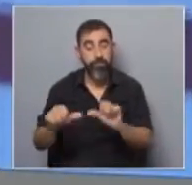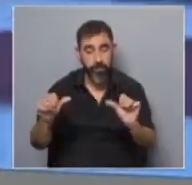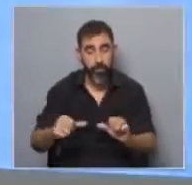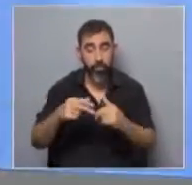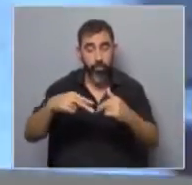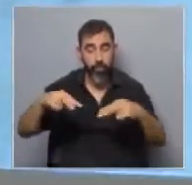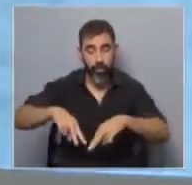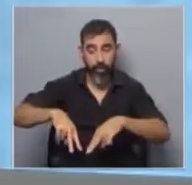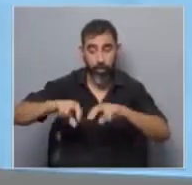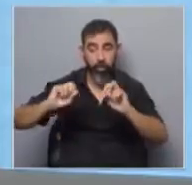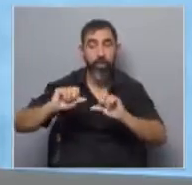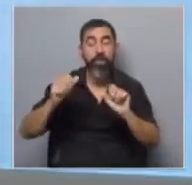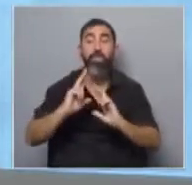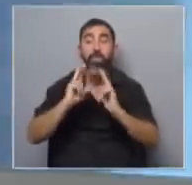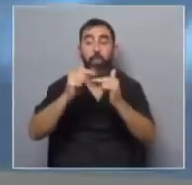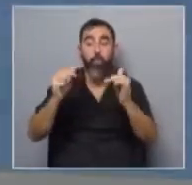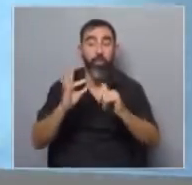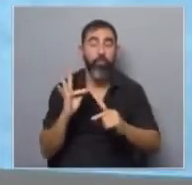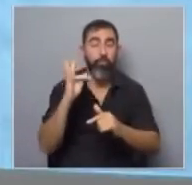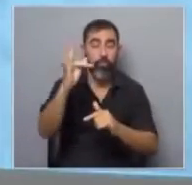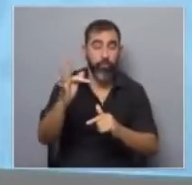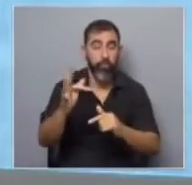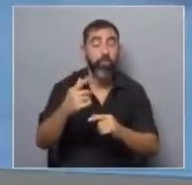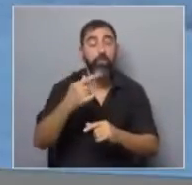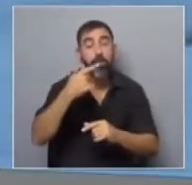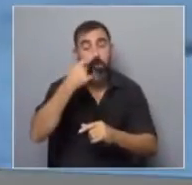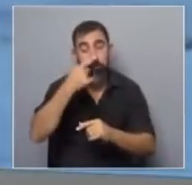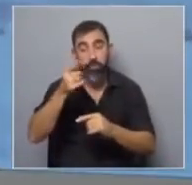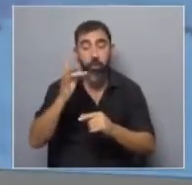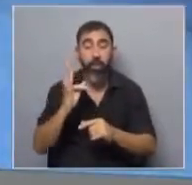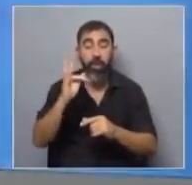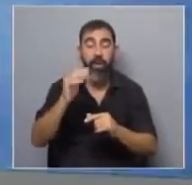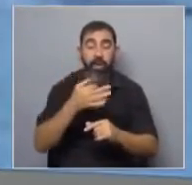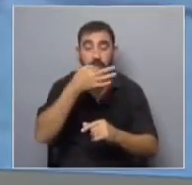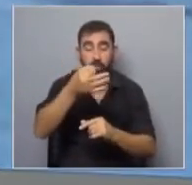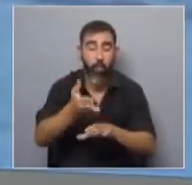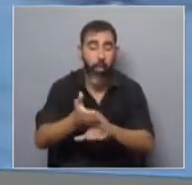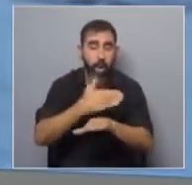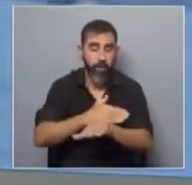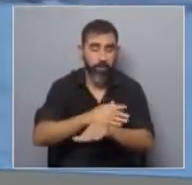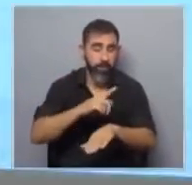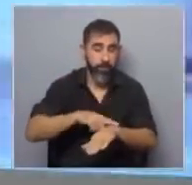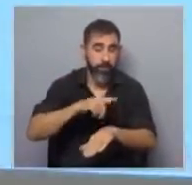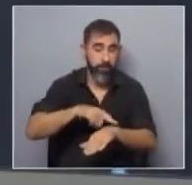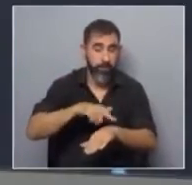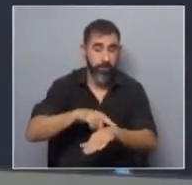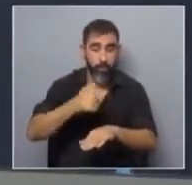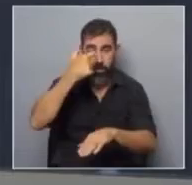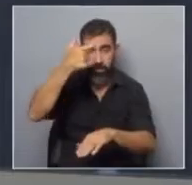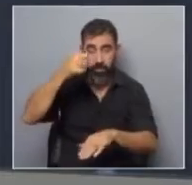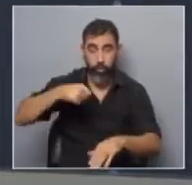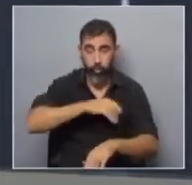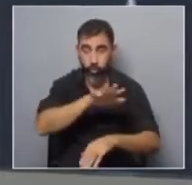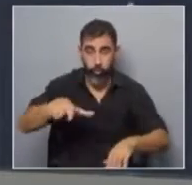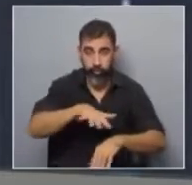diagnósticos y se hicieron pronósticos. Lo interesante es que esos pronósticos hechos tempranamente por cientistas